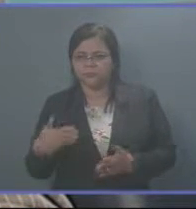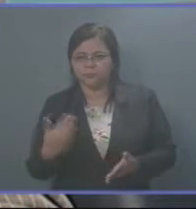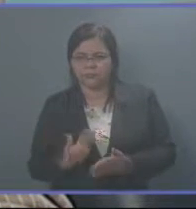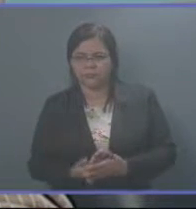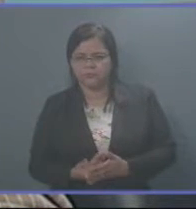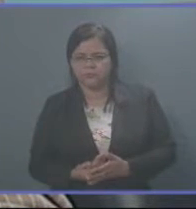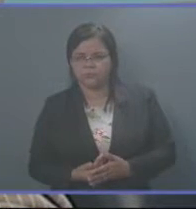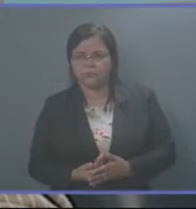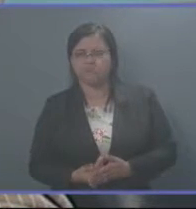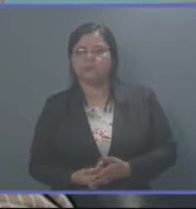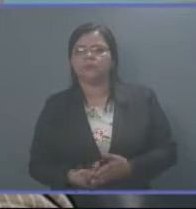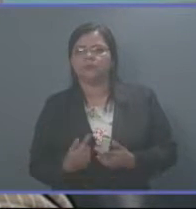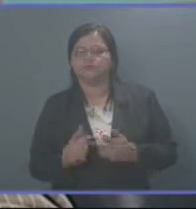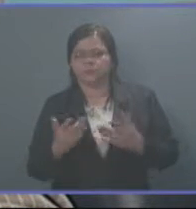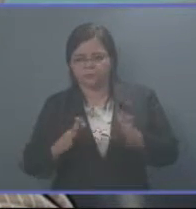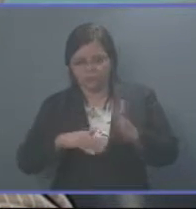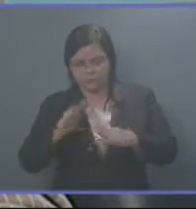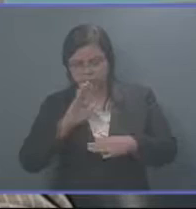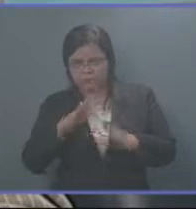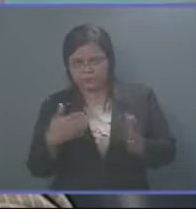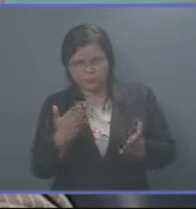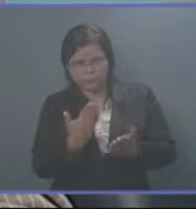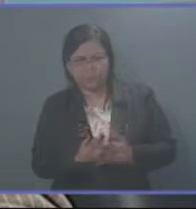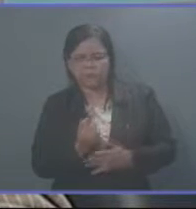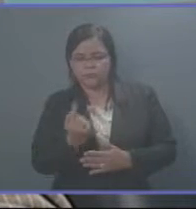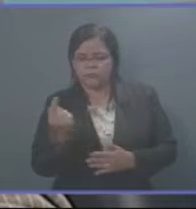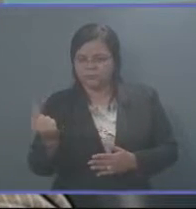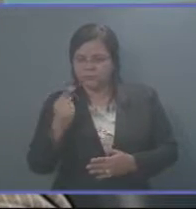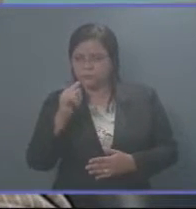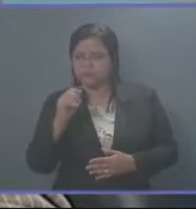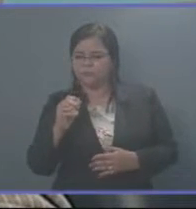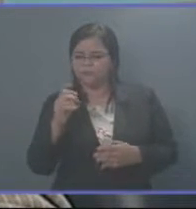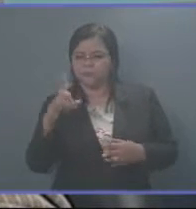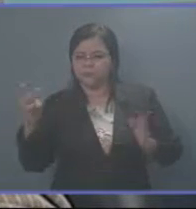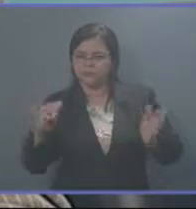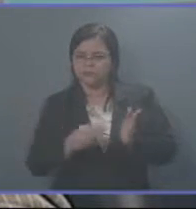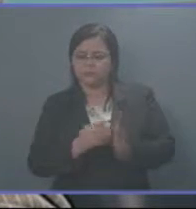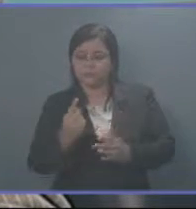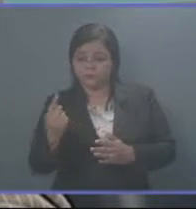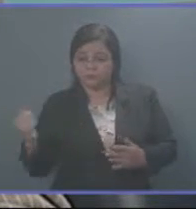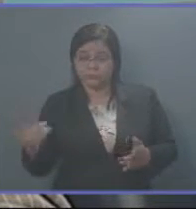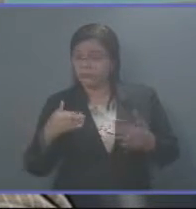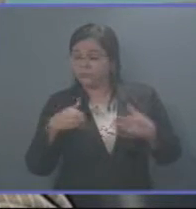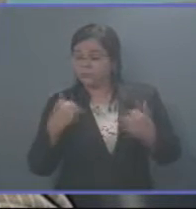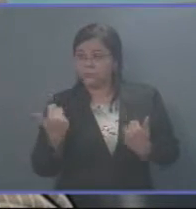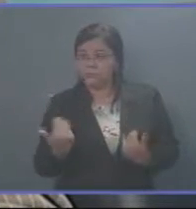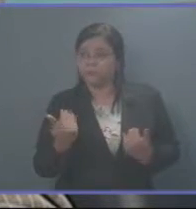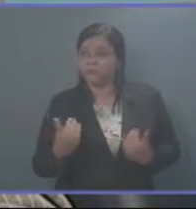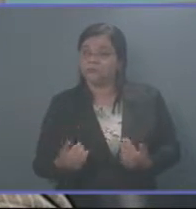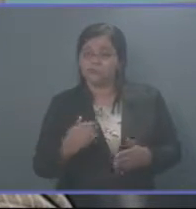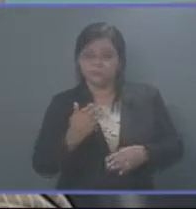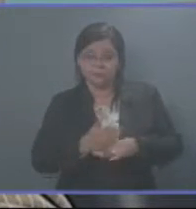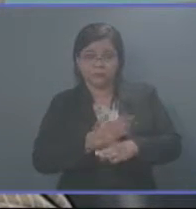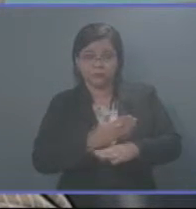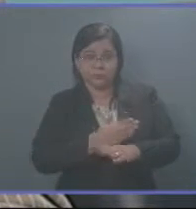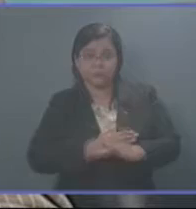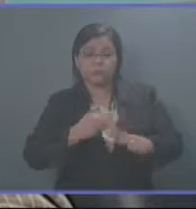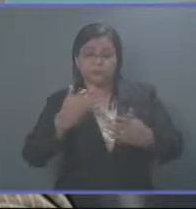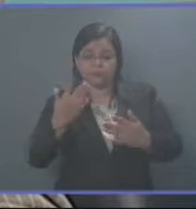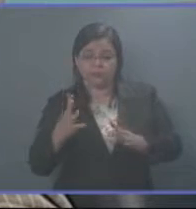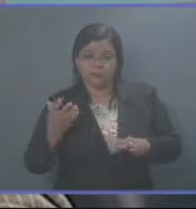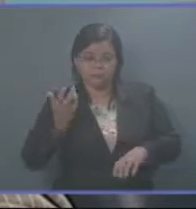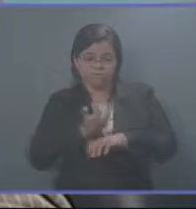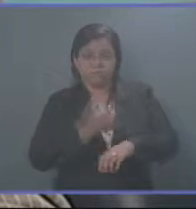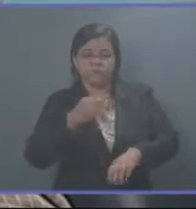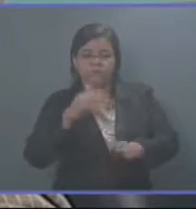desalojos. Más de 100 habitantes que se han quedado sin su pertenencia, ya que con el uso de la fuerza les han ido a demoler sus viviendas. En